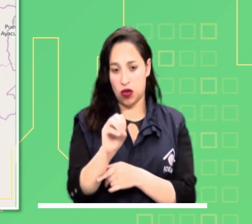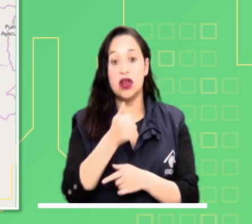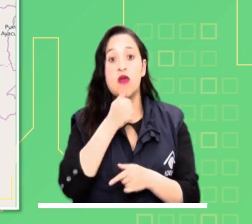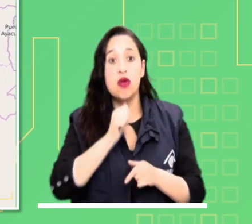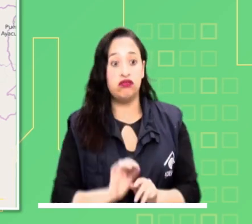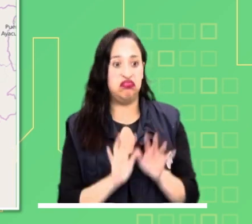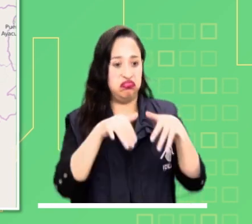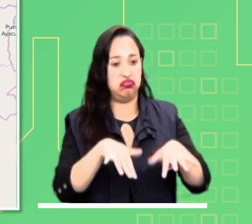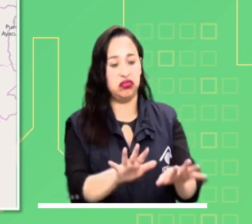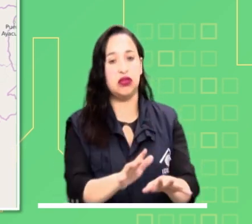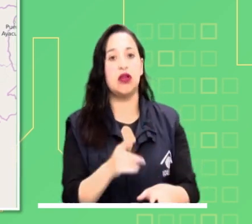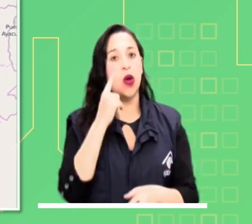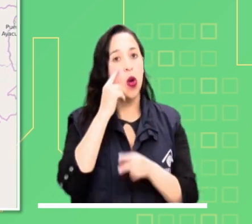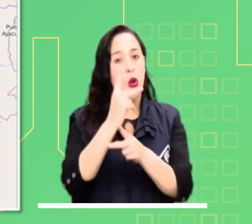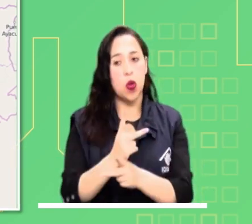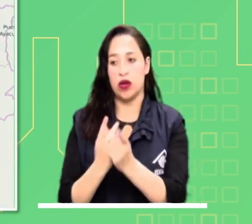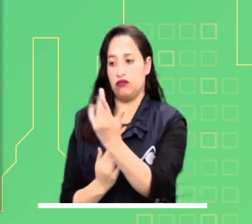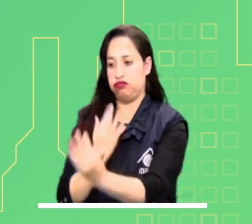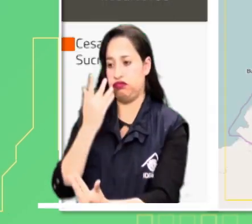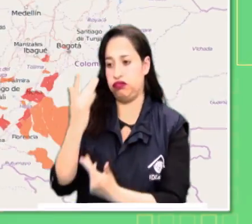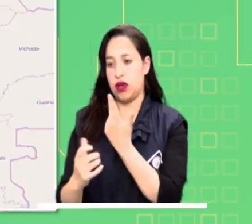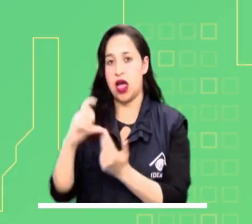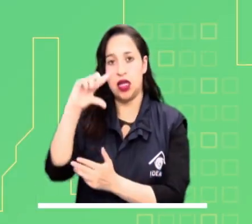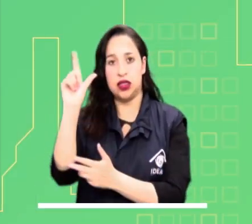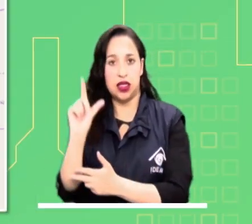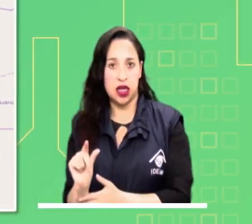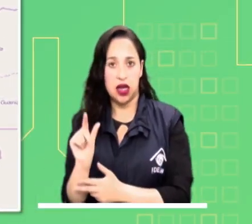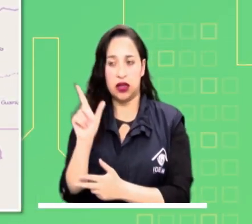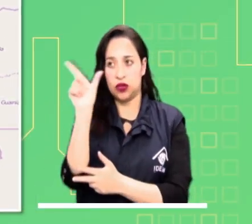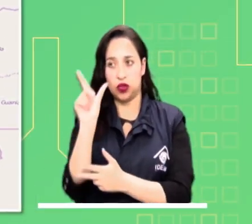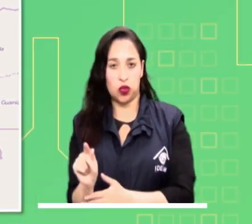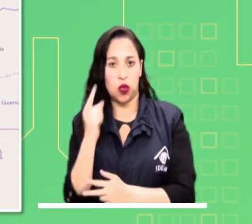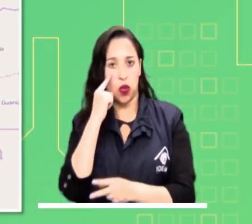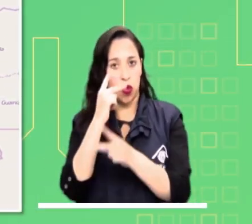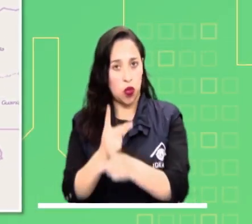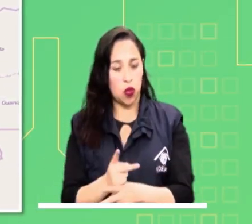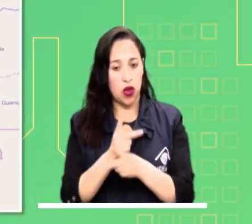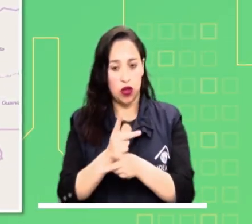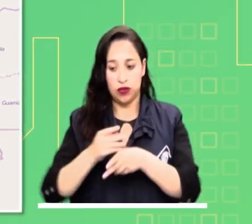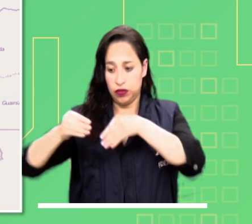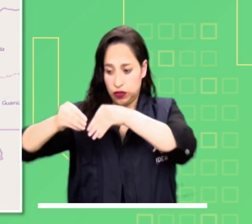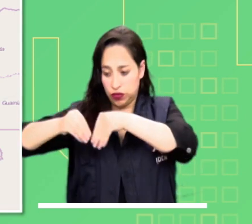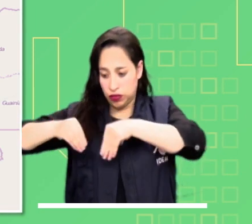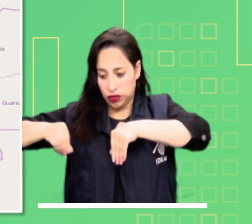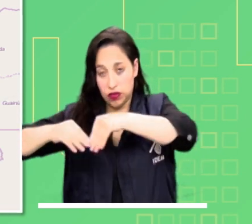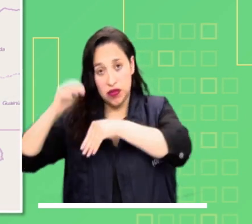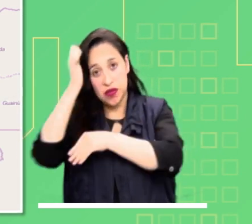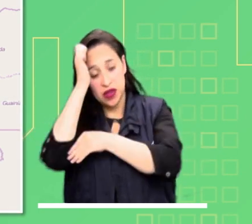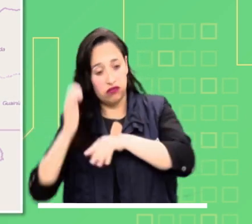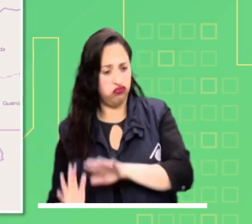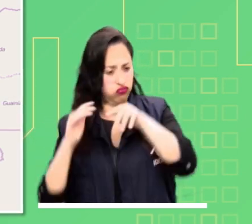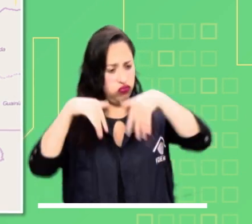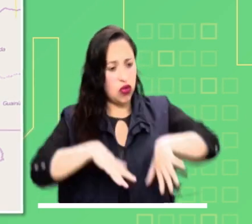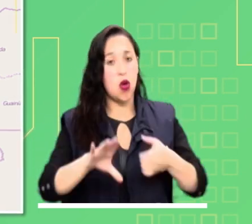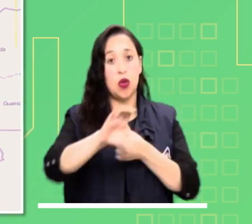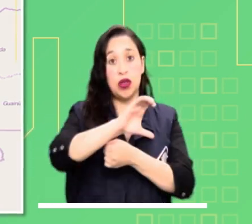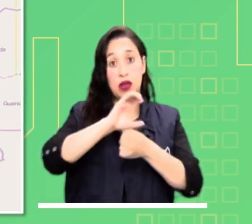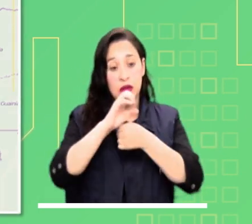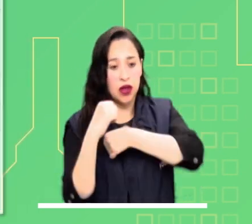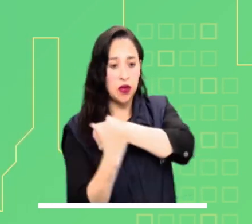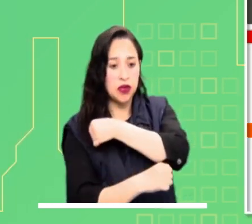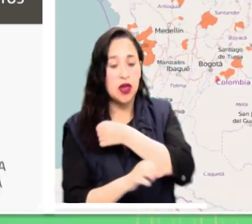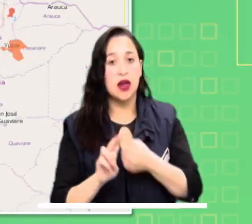río Frío. Continúan las inundaciones en la Ciénaga de San Marcos. Es alta la probabilidad de incendios forestales en Cesar y Sucre.